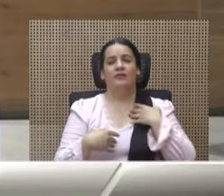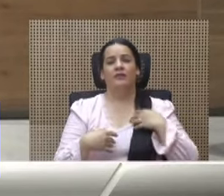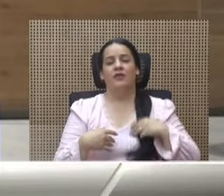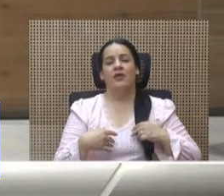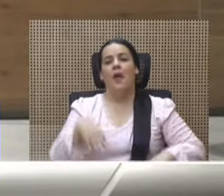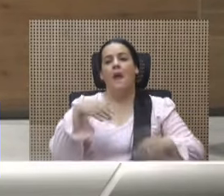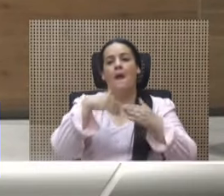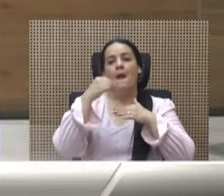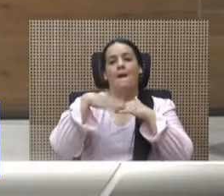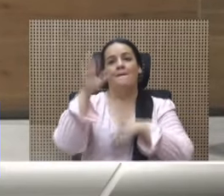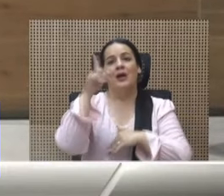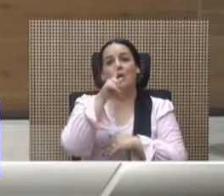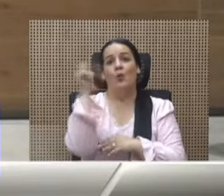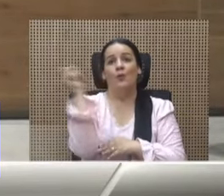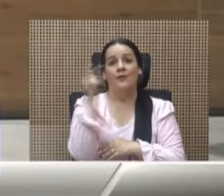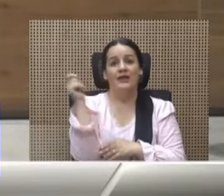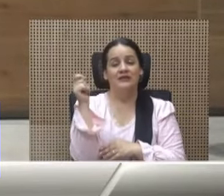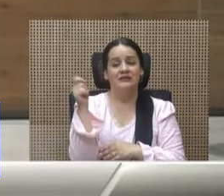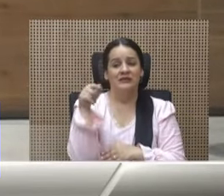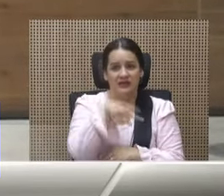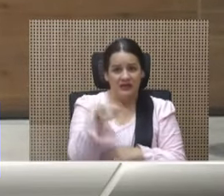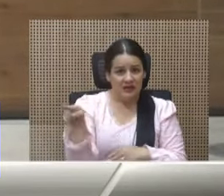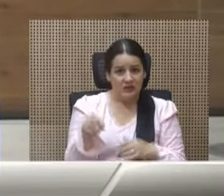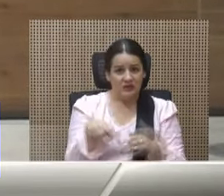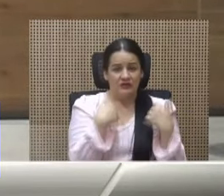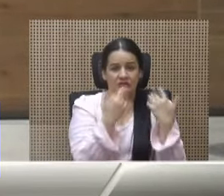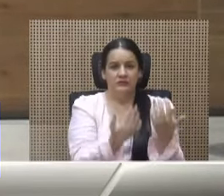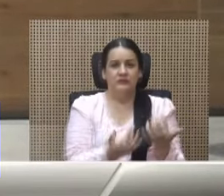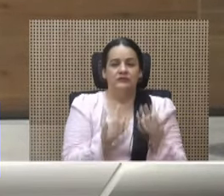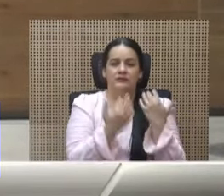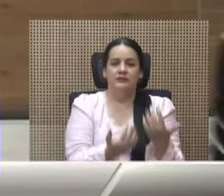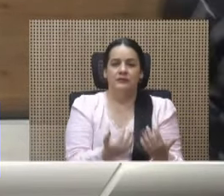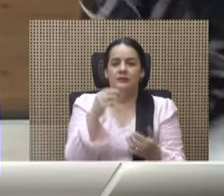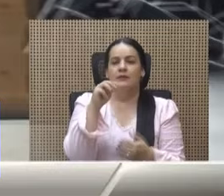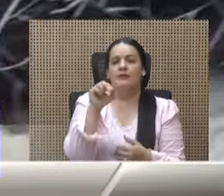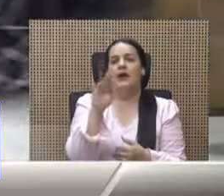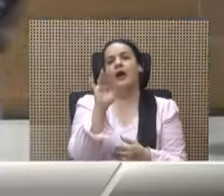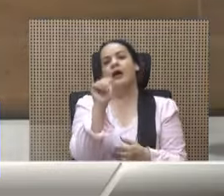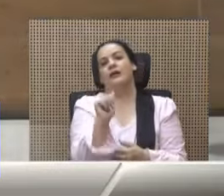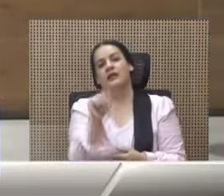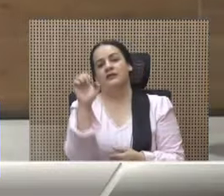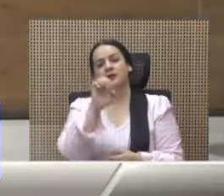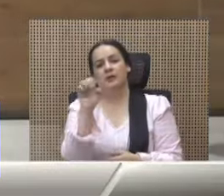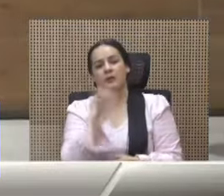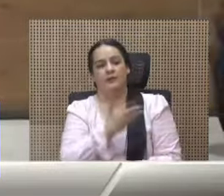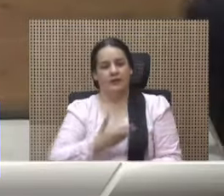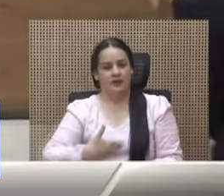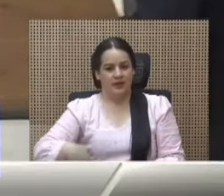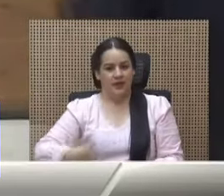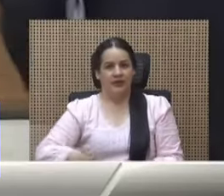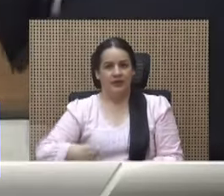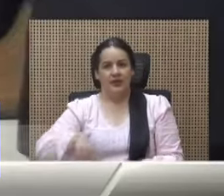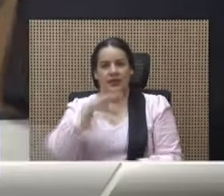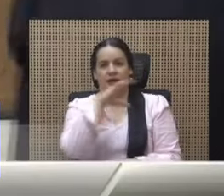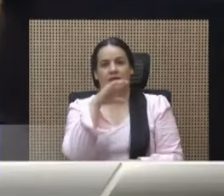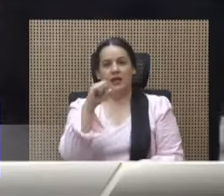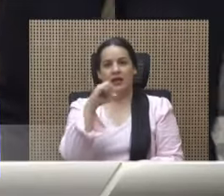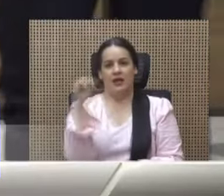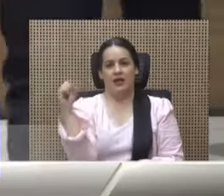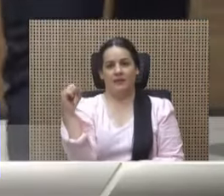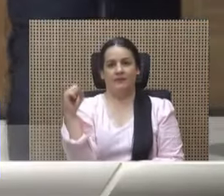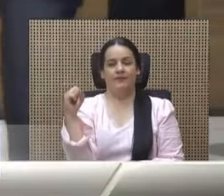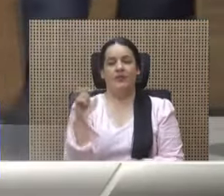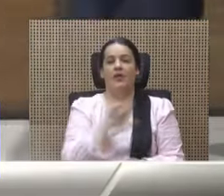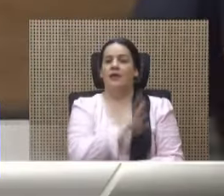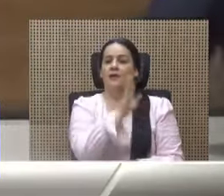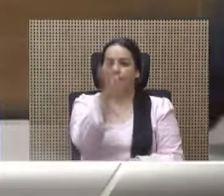más de un mes de estar esperando a que doña Marta Esquivel, la presidenta ejecutiva de la caja, se digne